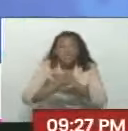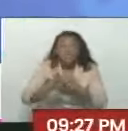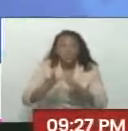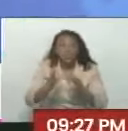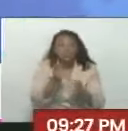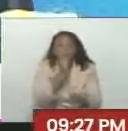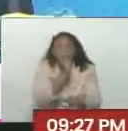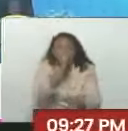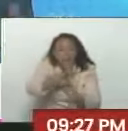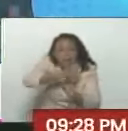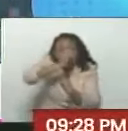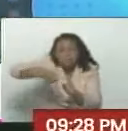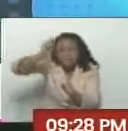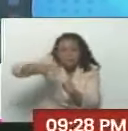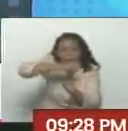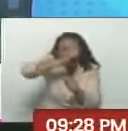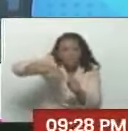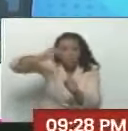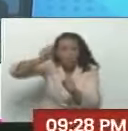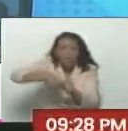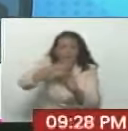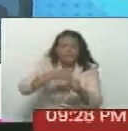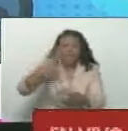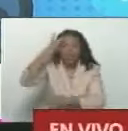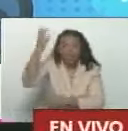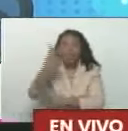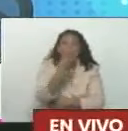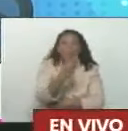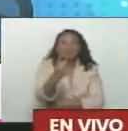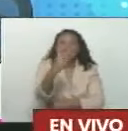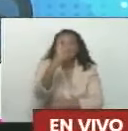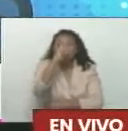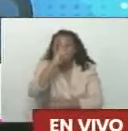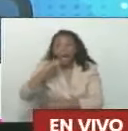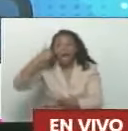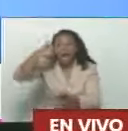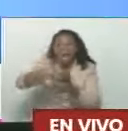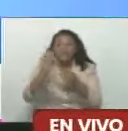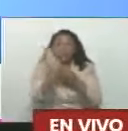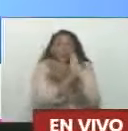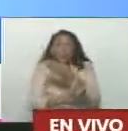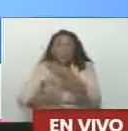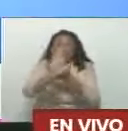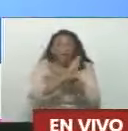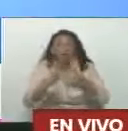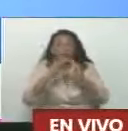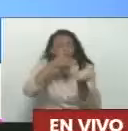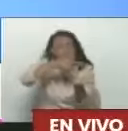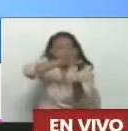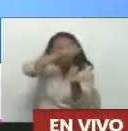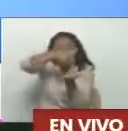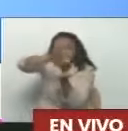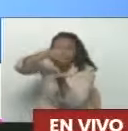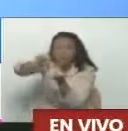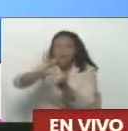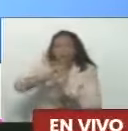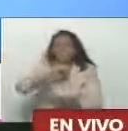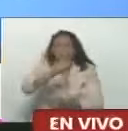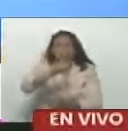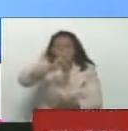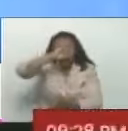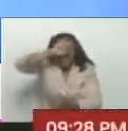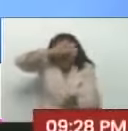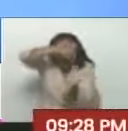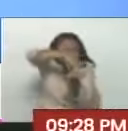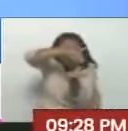rezado. 42 años. Fuera todo el mal. Diablos,